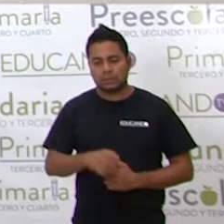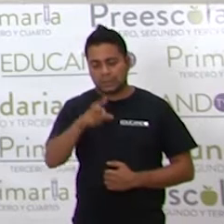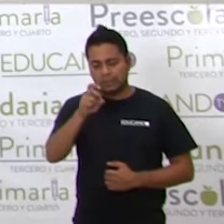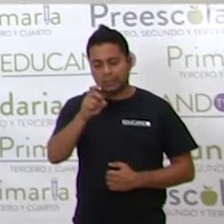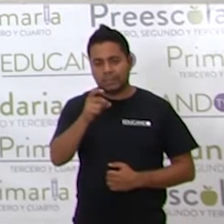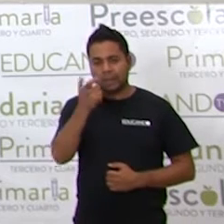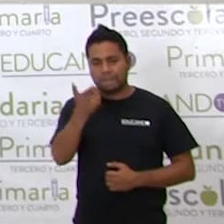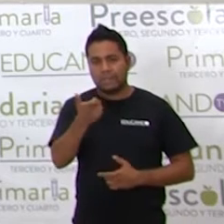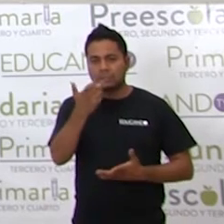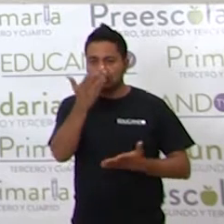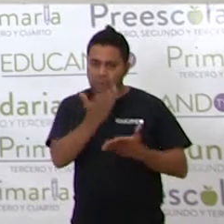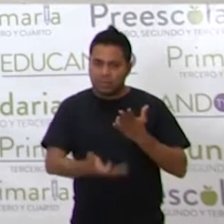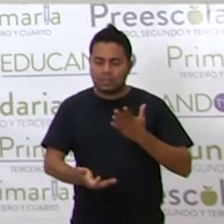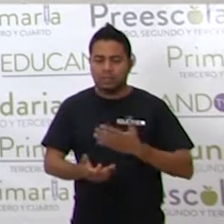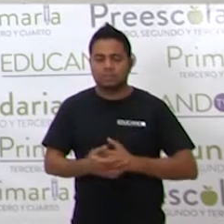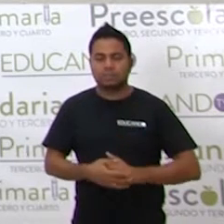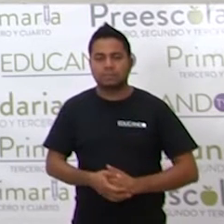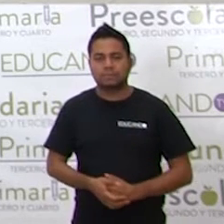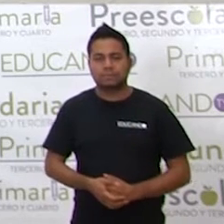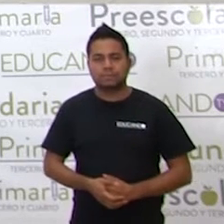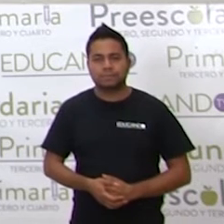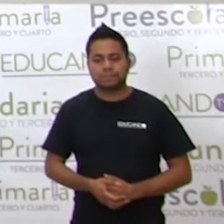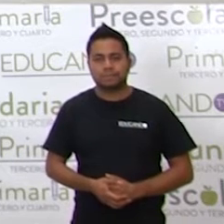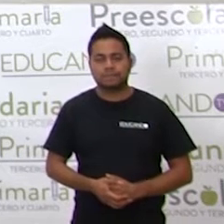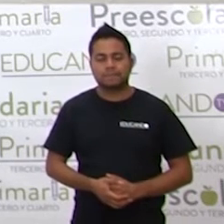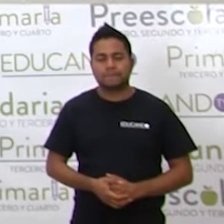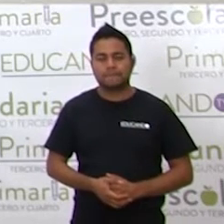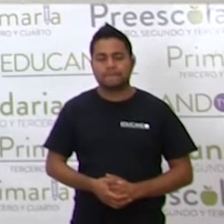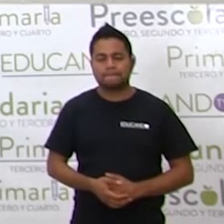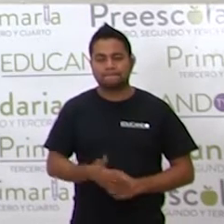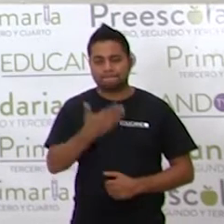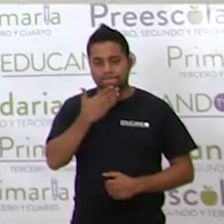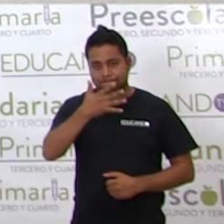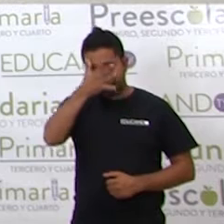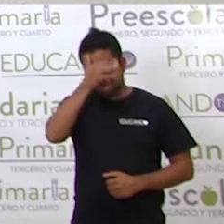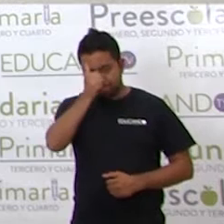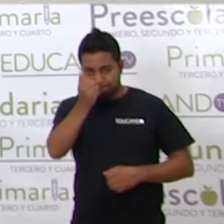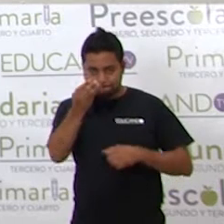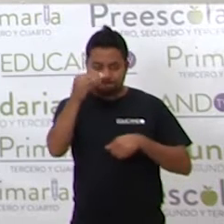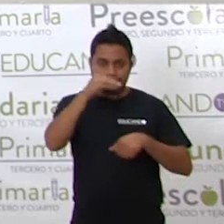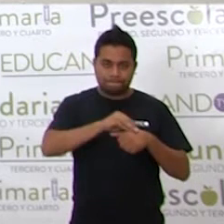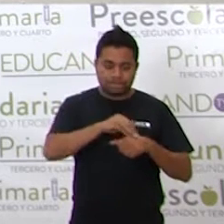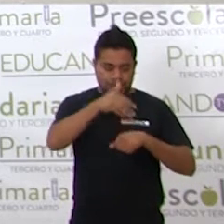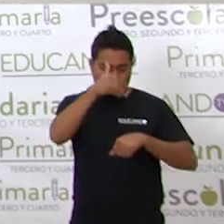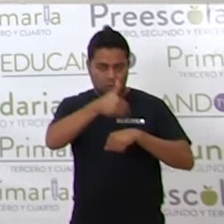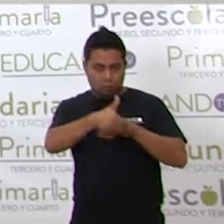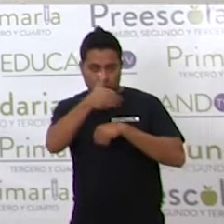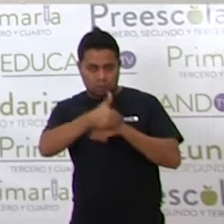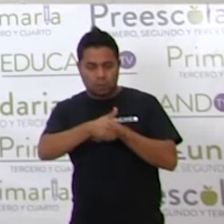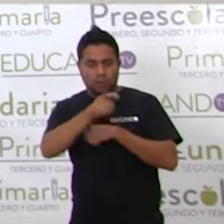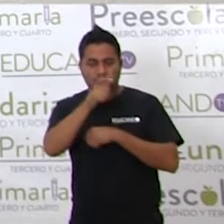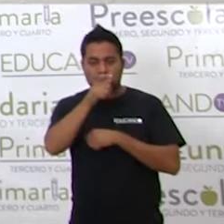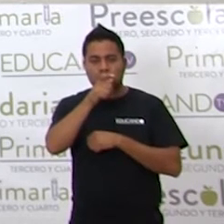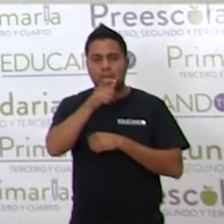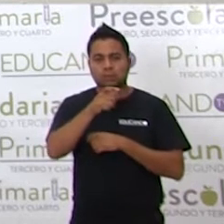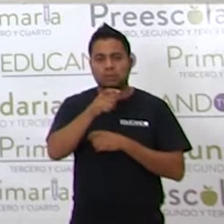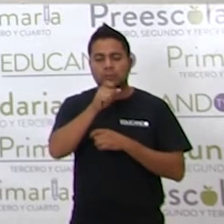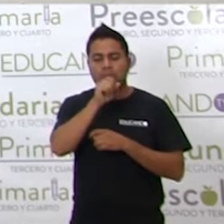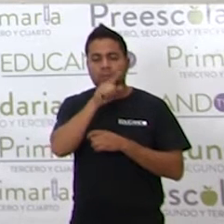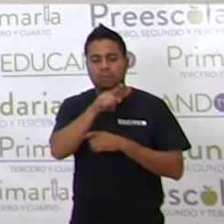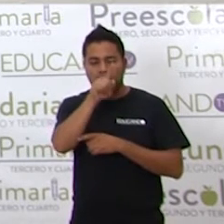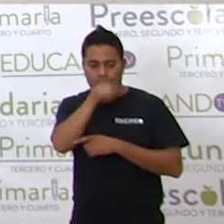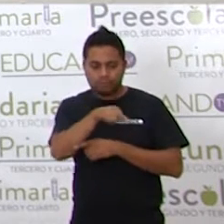30 pesos. Bien, recuerda colocar los números y el